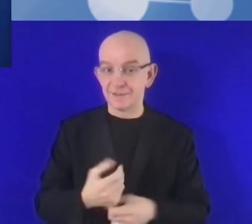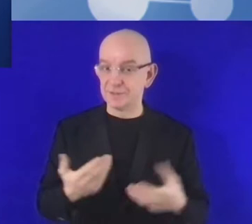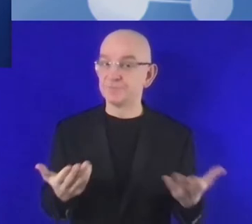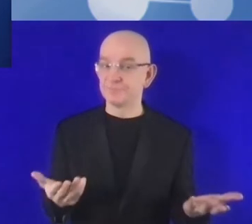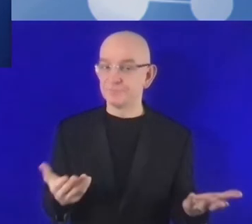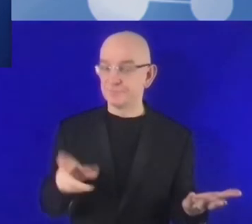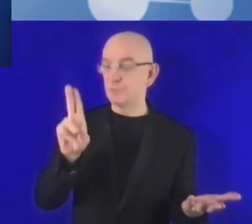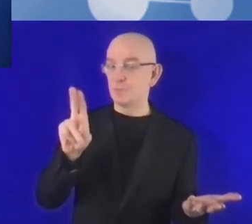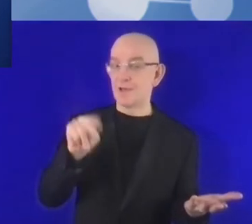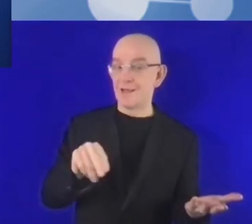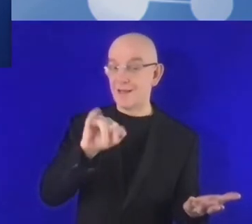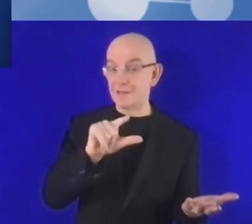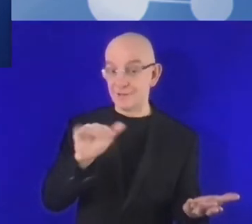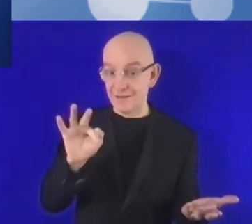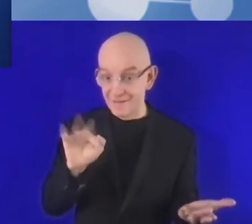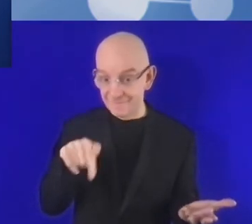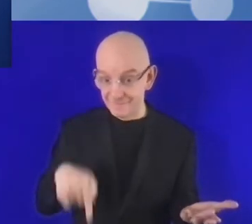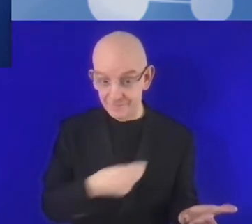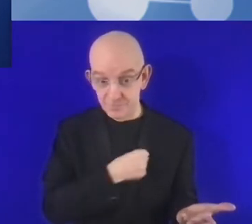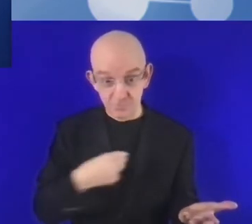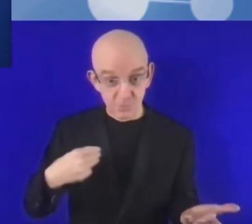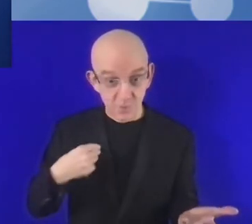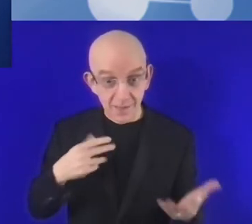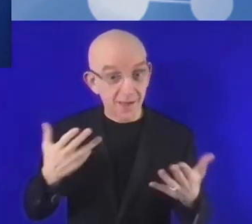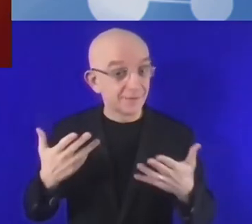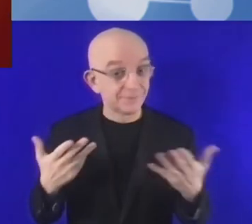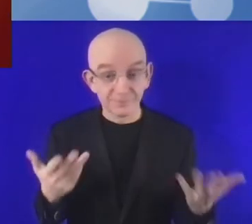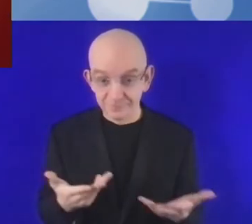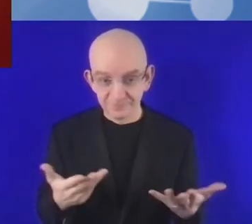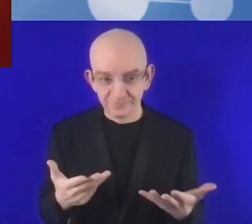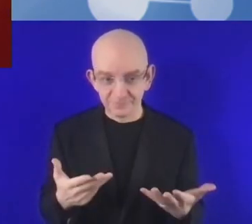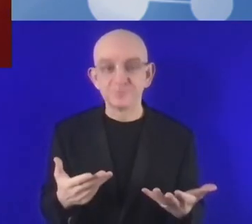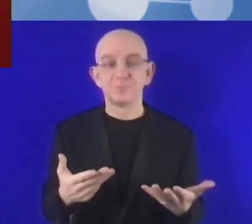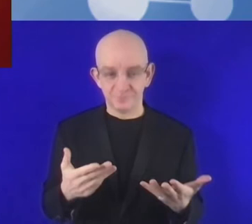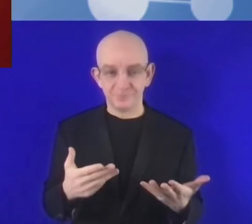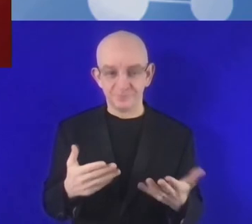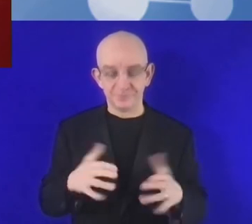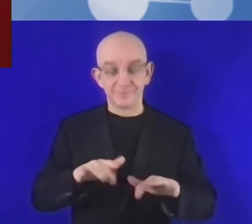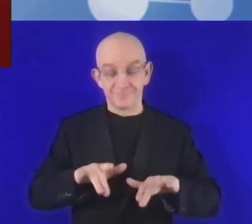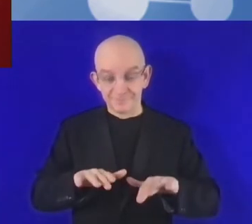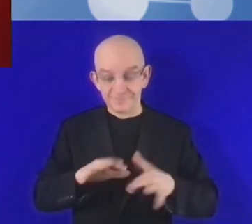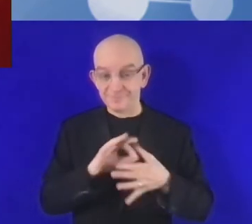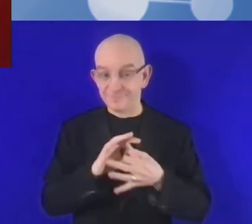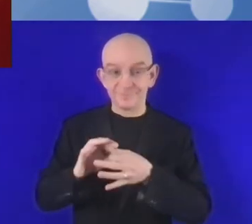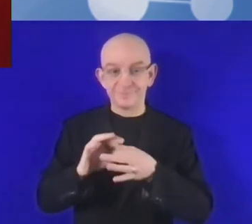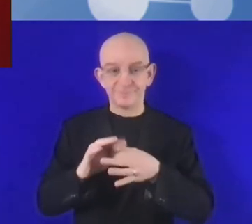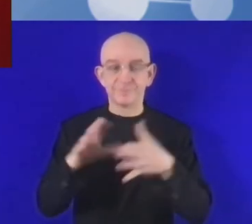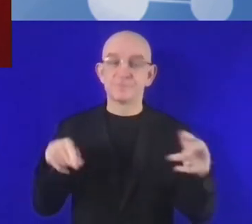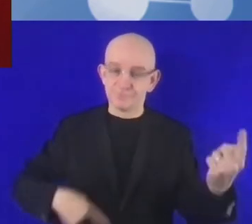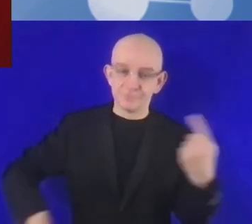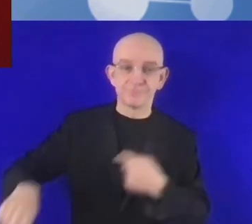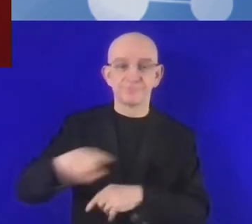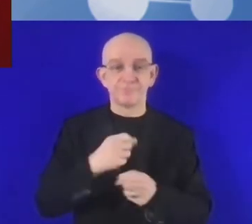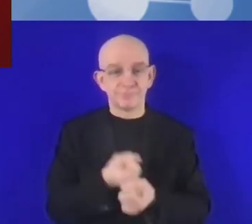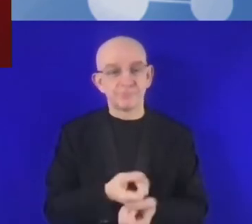lema de este encuentro es el Internet unido,